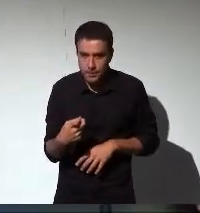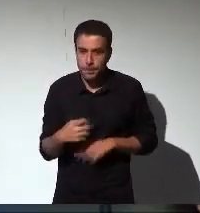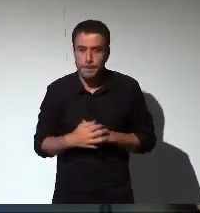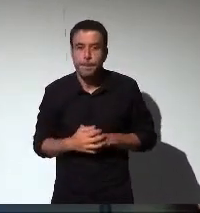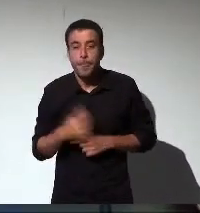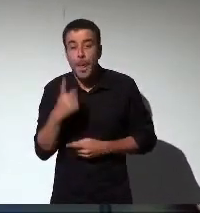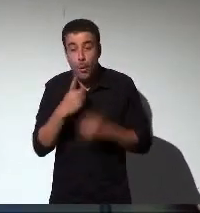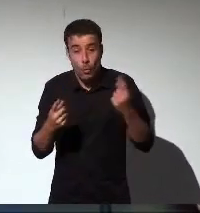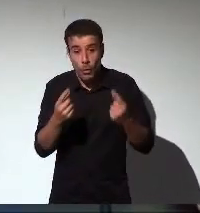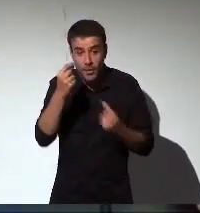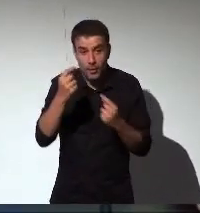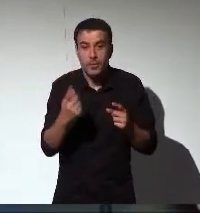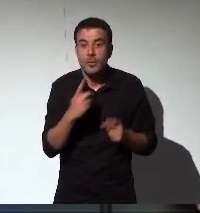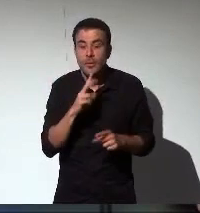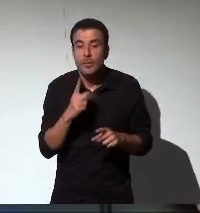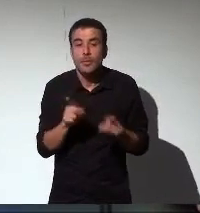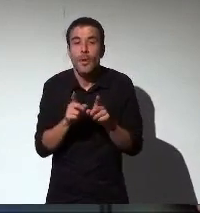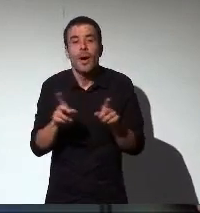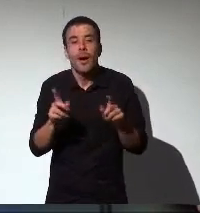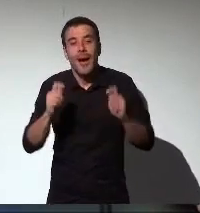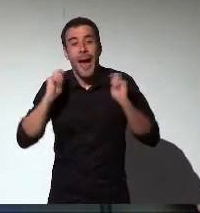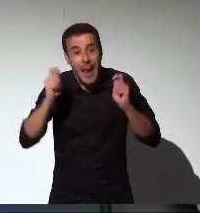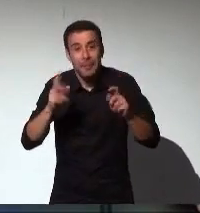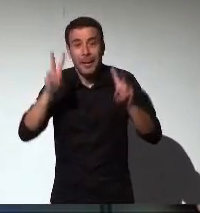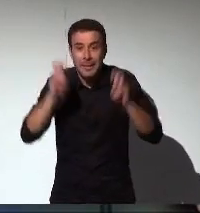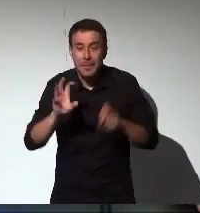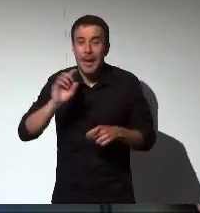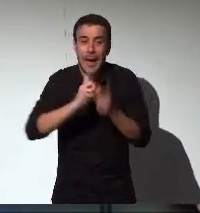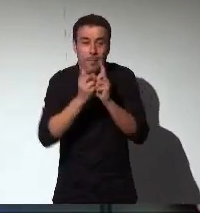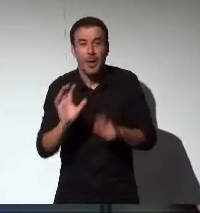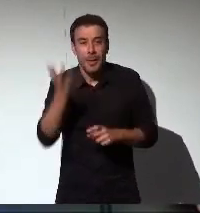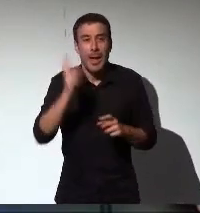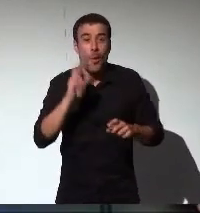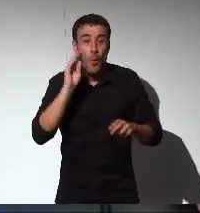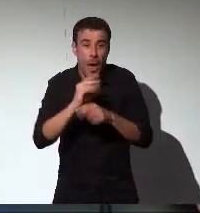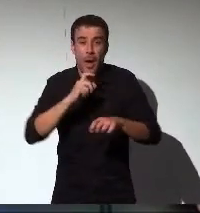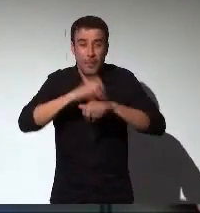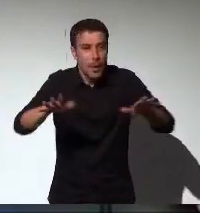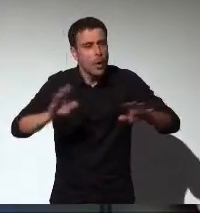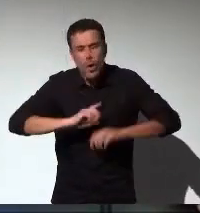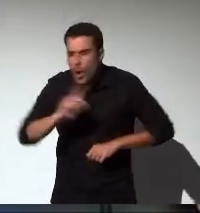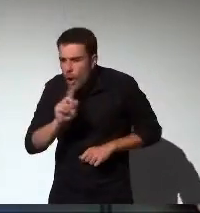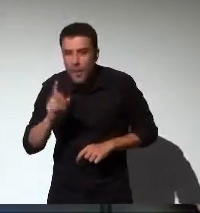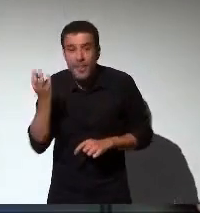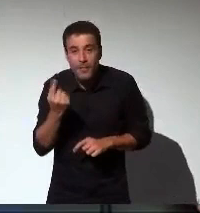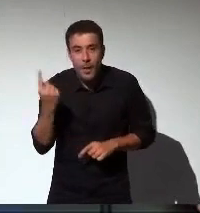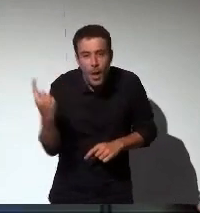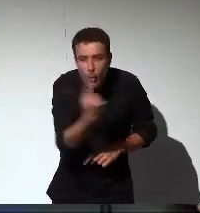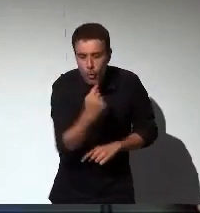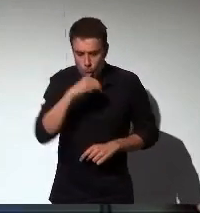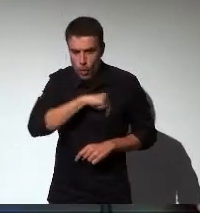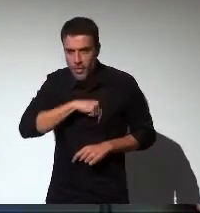que no podemos seguir alarmando en torno al cambio climático, pero no se trata de alarmar, se trata de ser conscientes de cuál es la